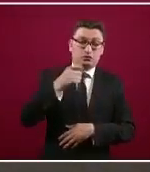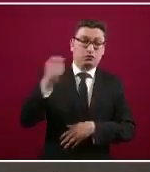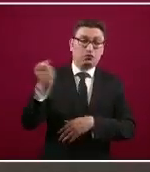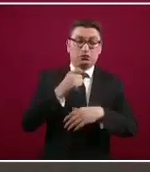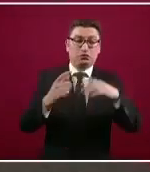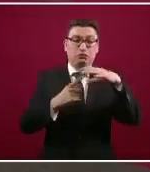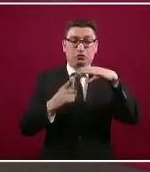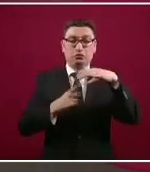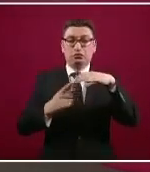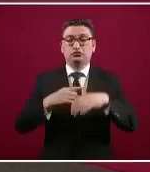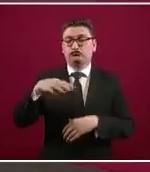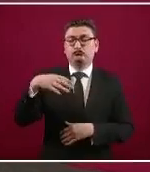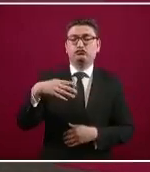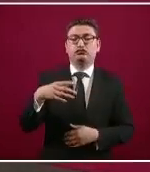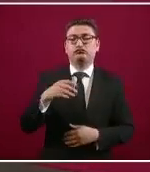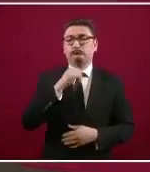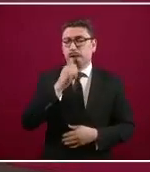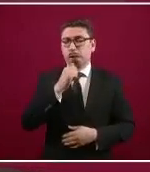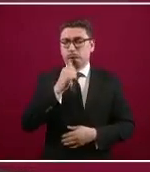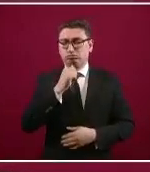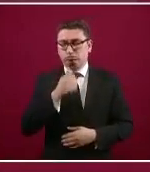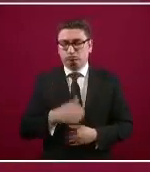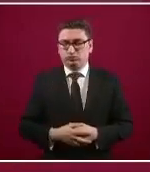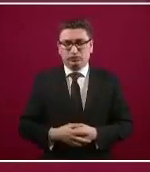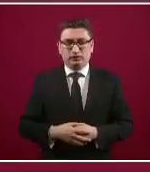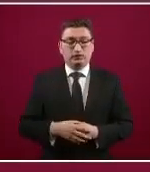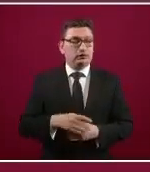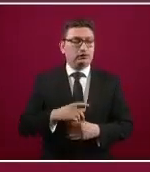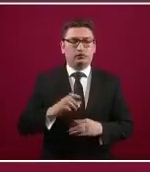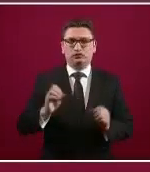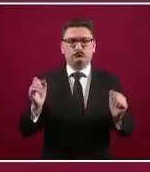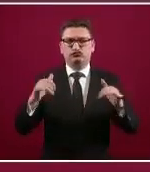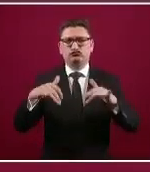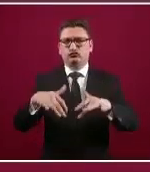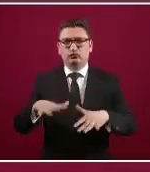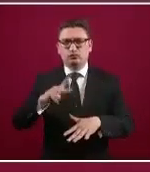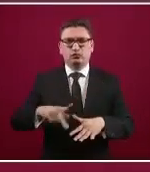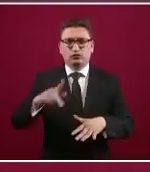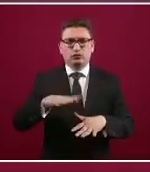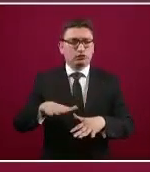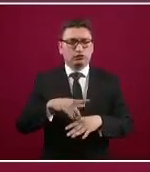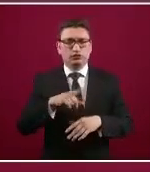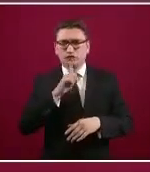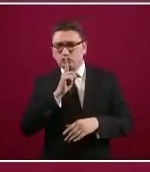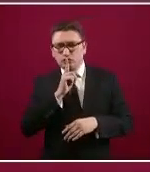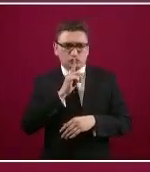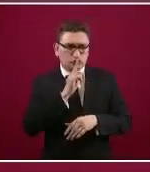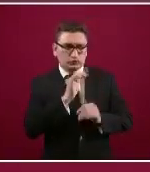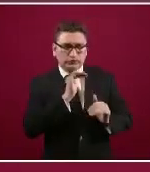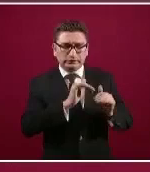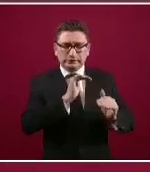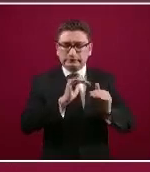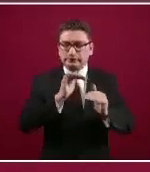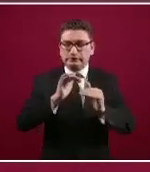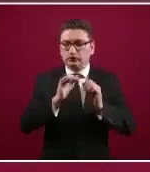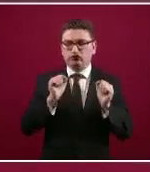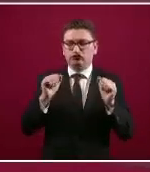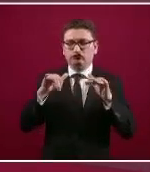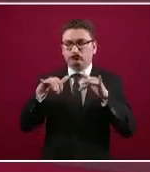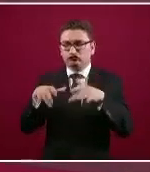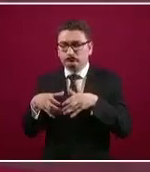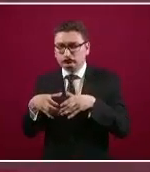reunían en el pueblo para hacer la asamblea. Se corrió la voz, se reunieron